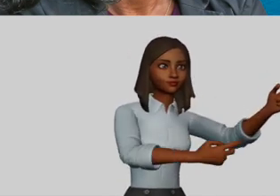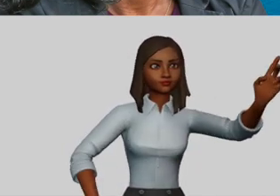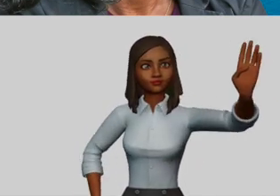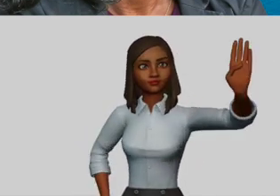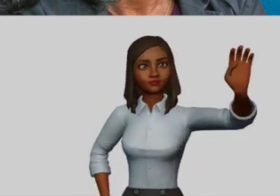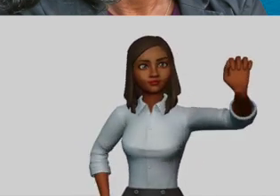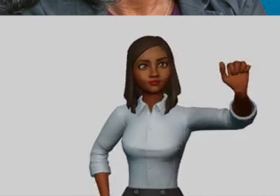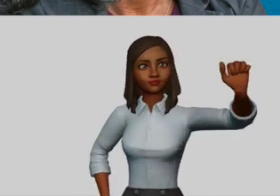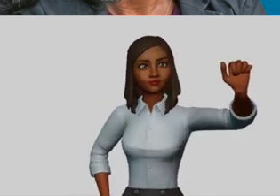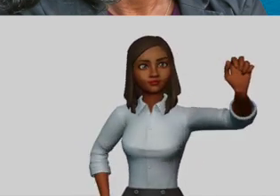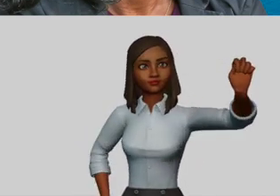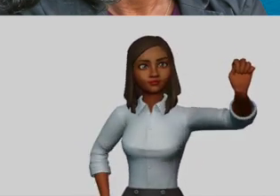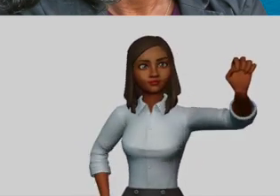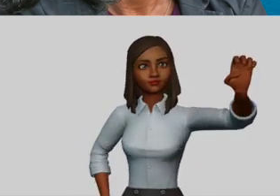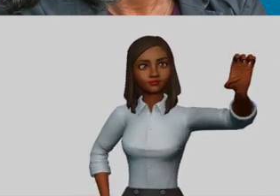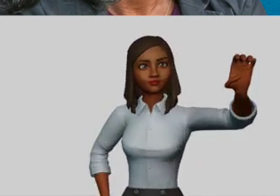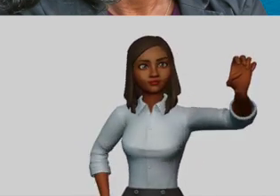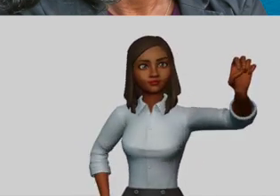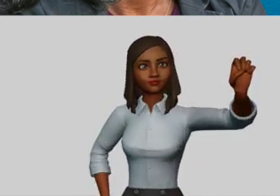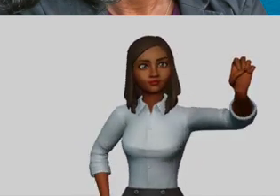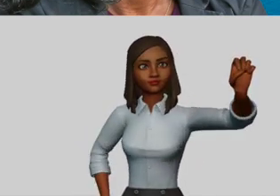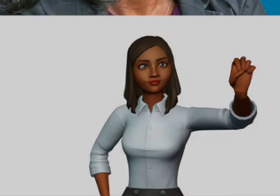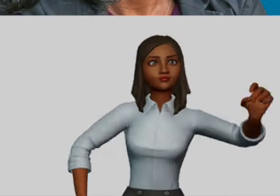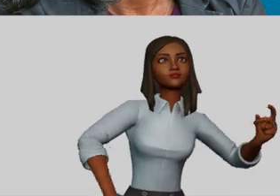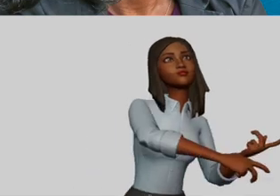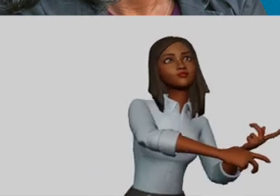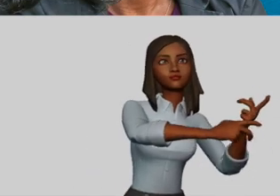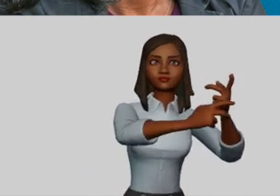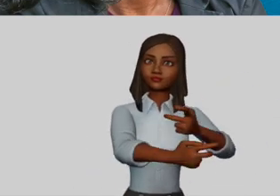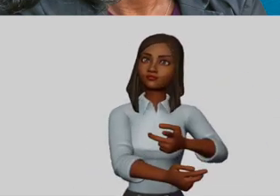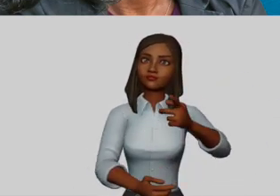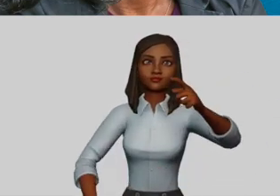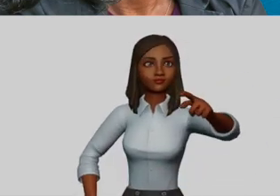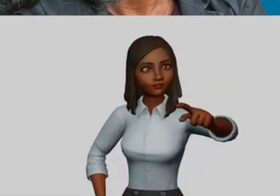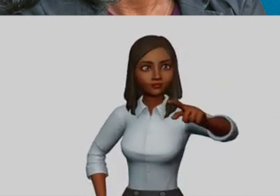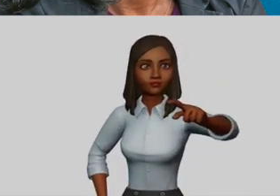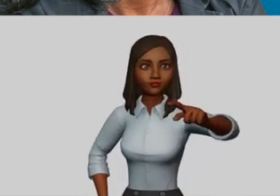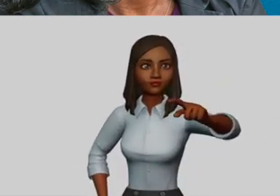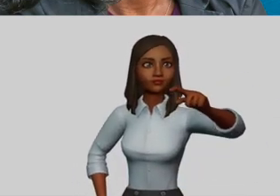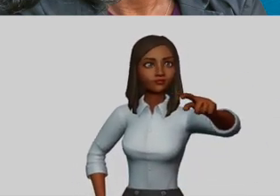verdad no puedo decir eso porque todavía en el, tú